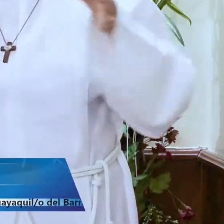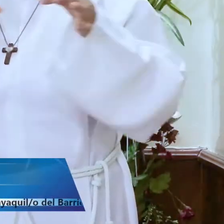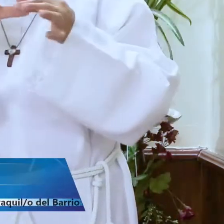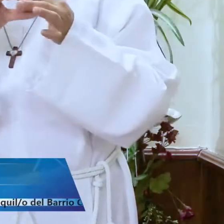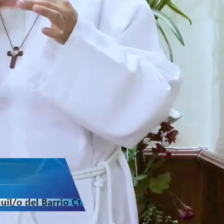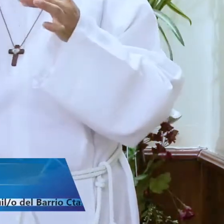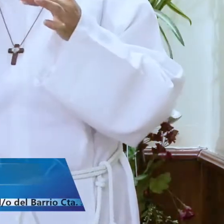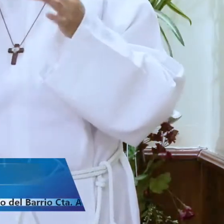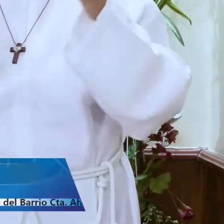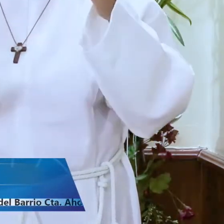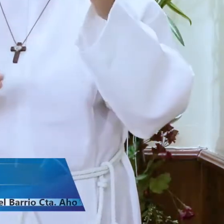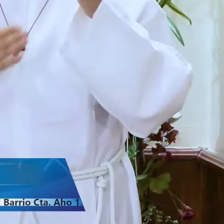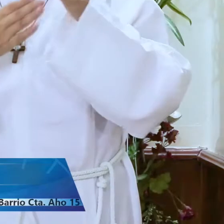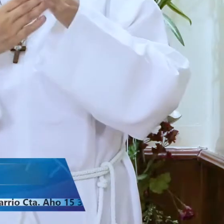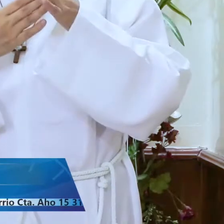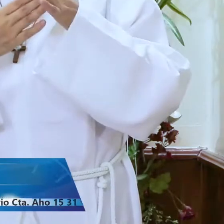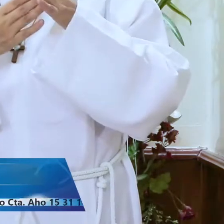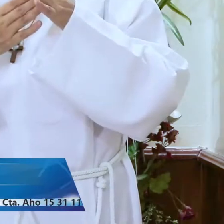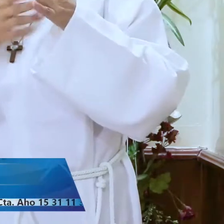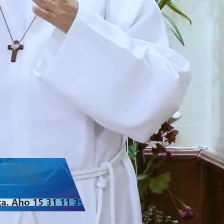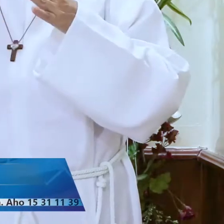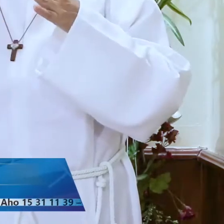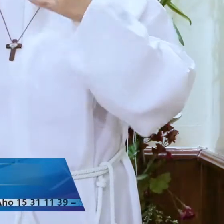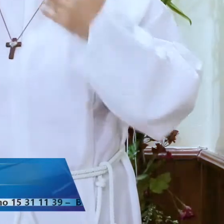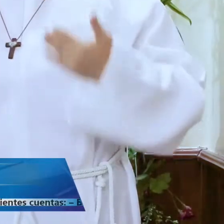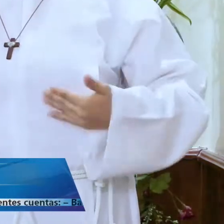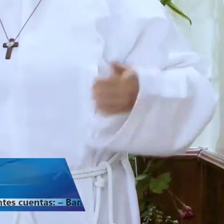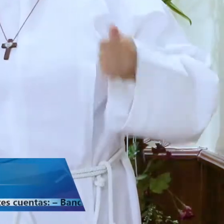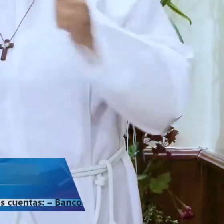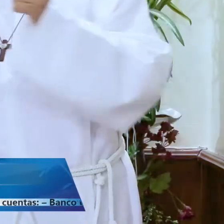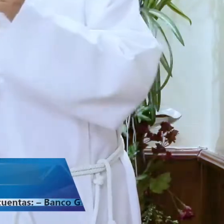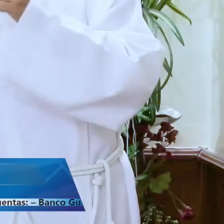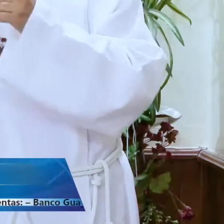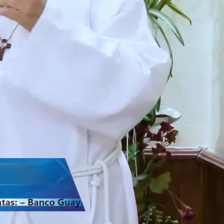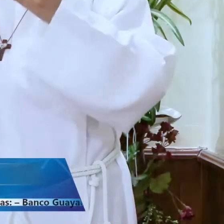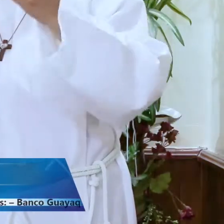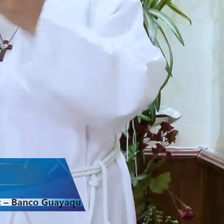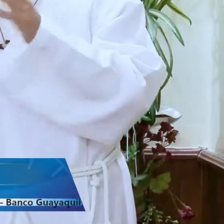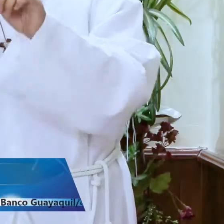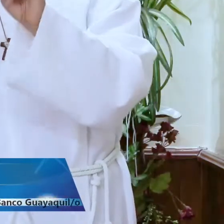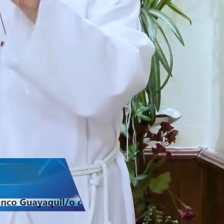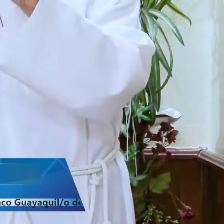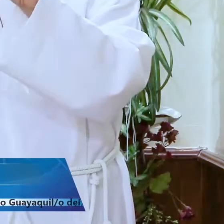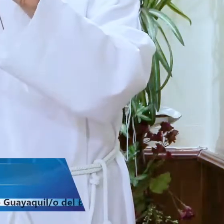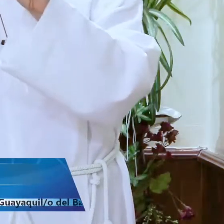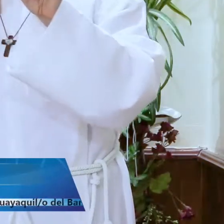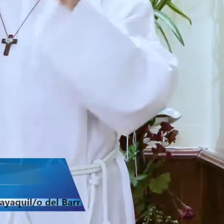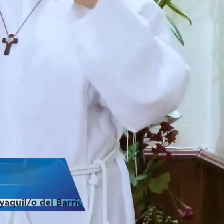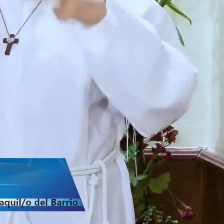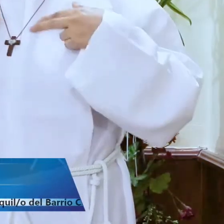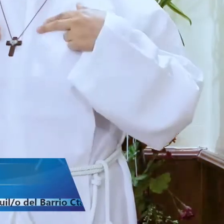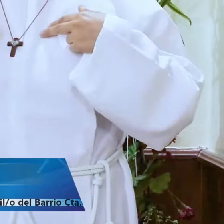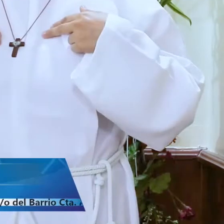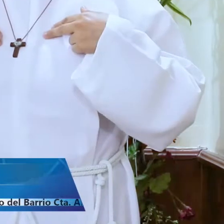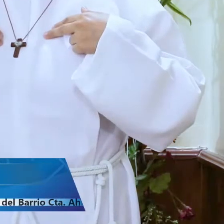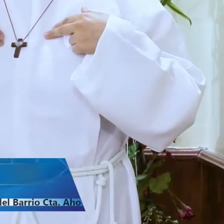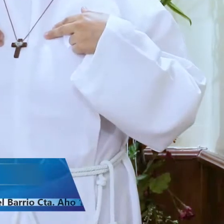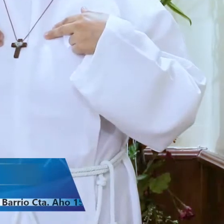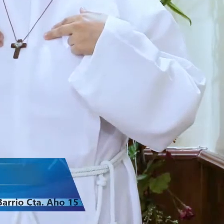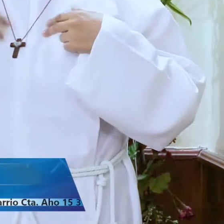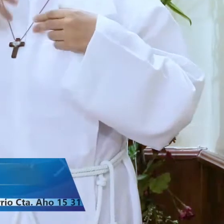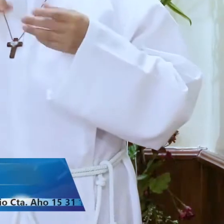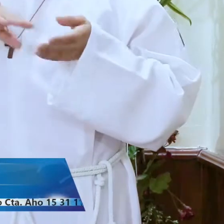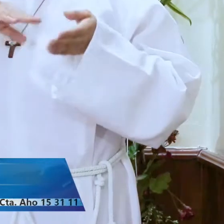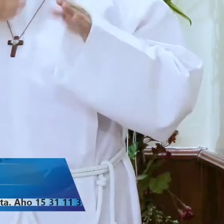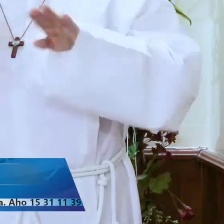solo cuerpo con dios por medio de la cruz dando muerte en sí mismo al odio